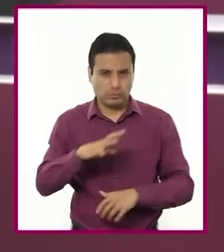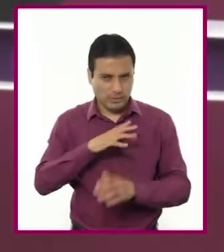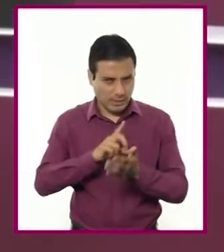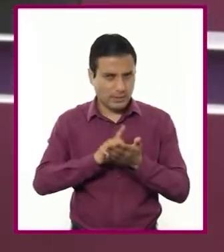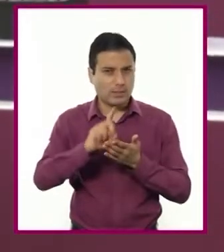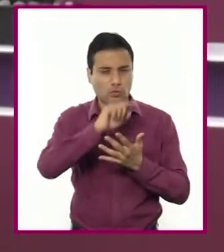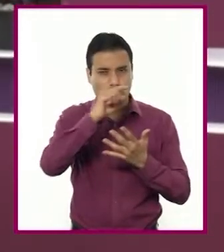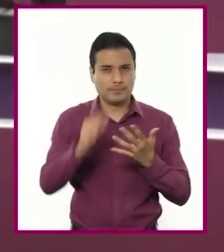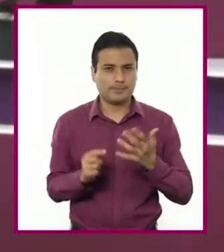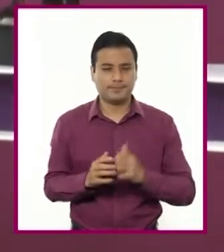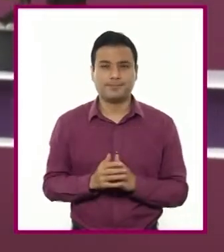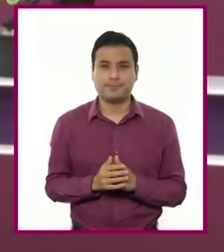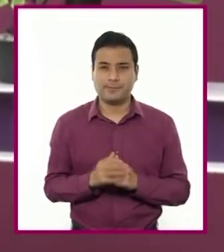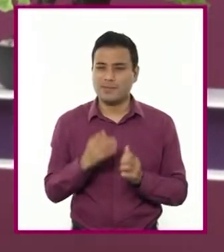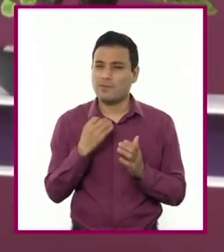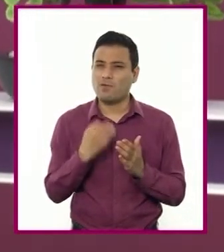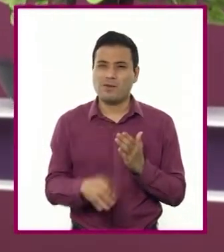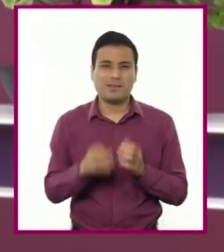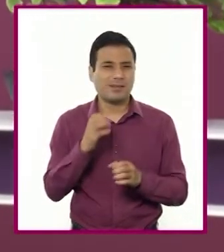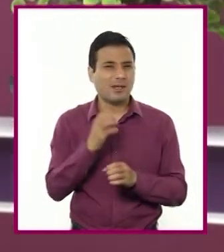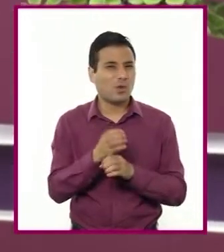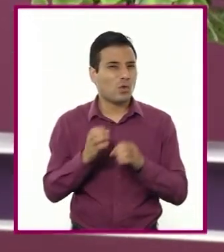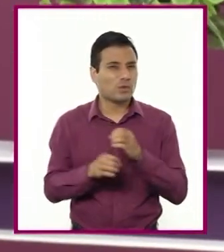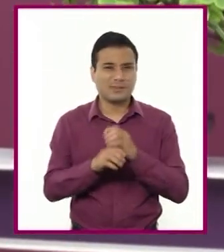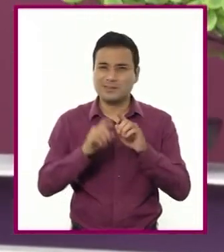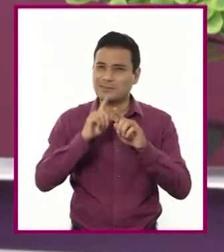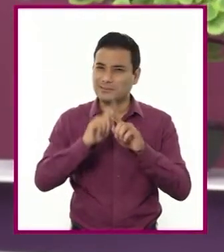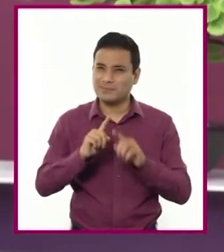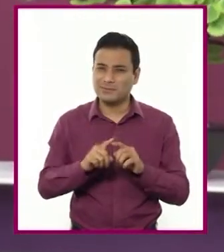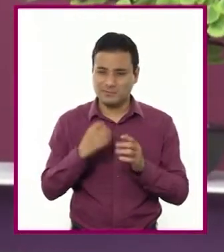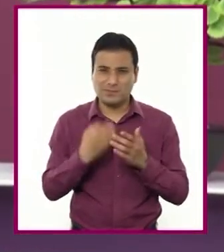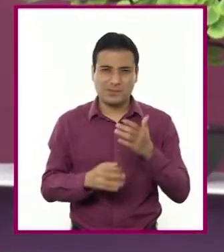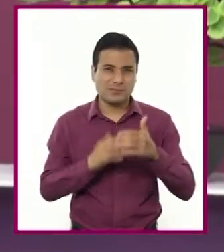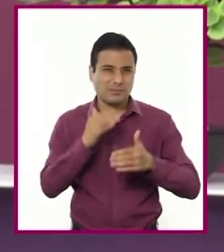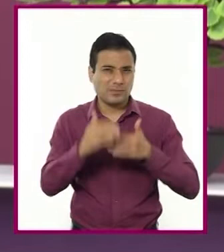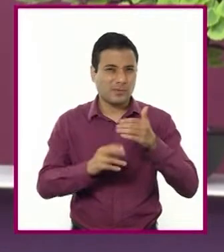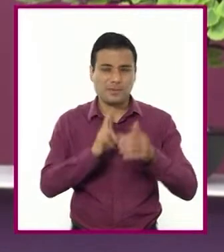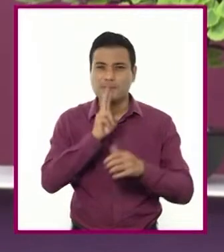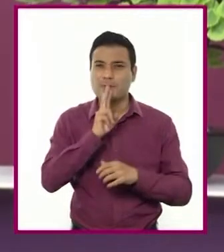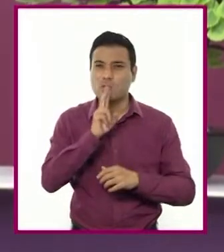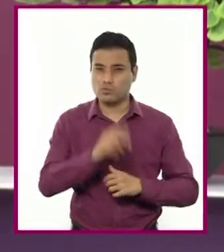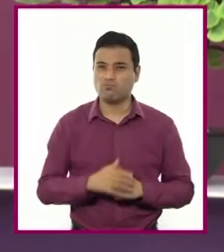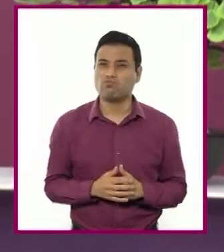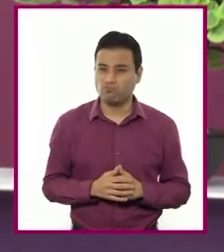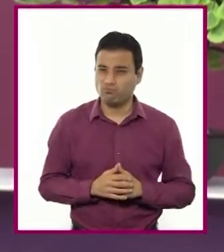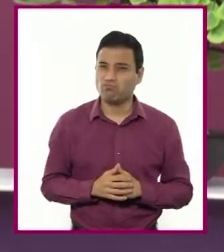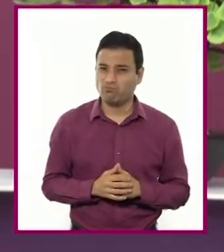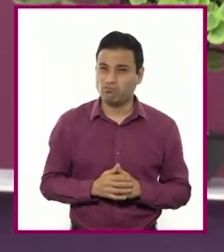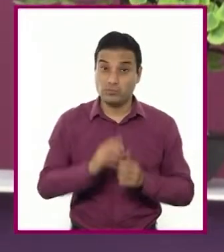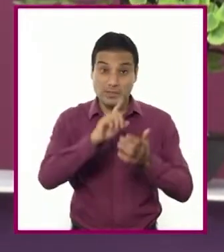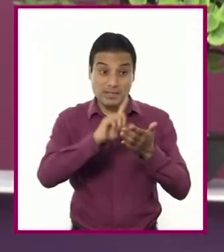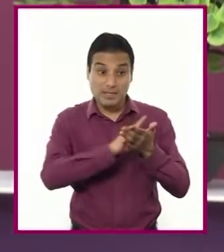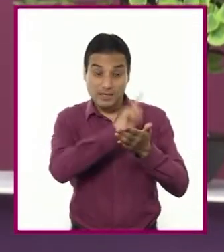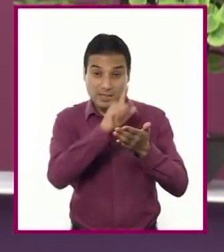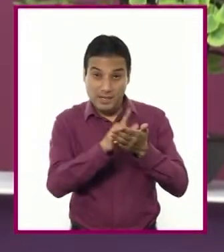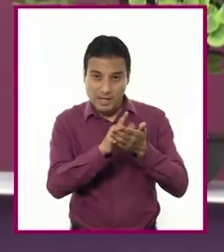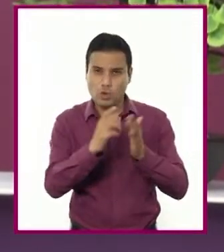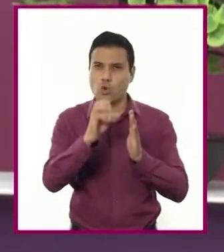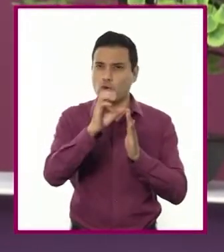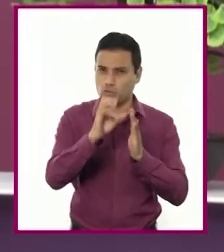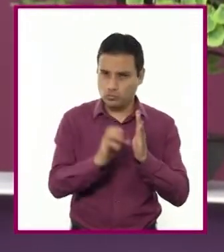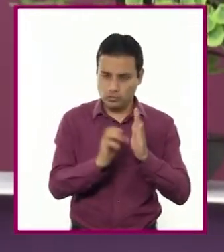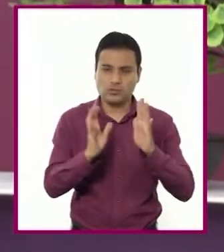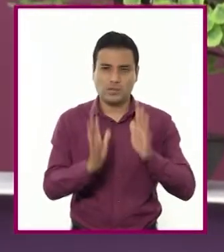No obstante, hay mucho que hacer aún para que puedan ejercer plenamente los derechos establecidos en las leyes y la